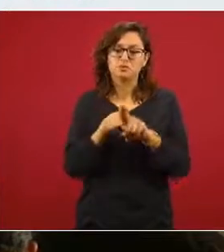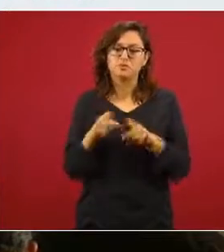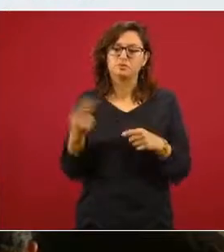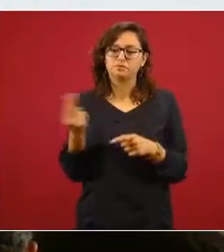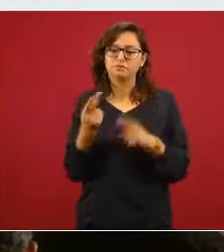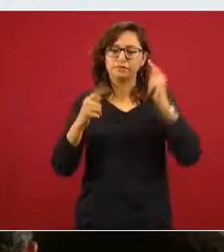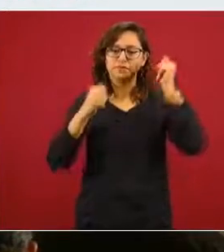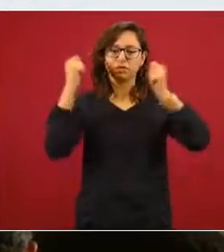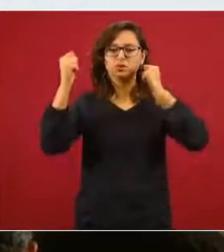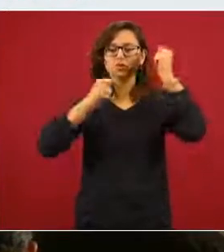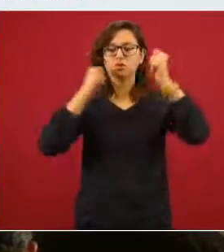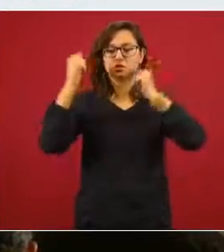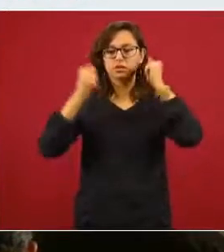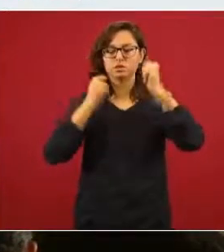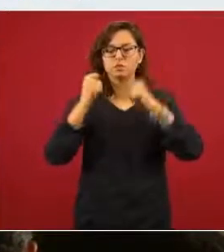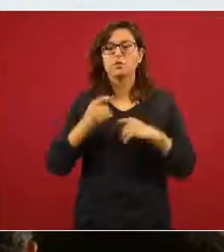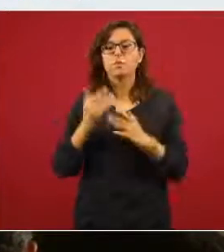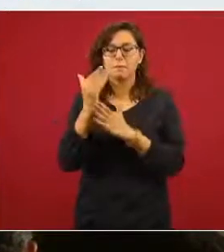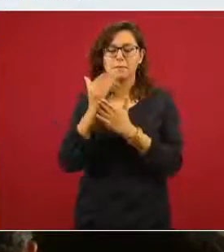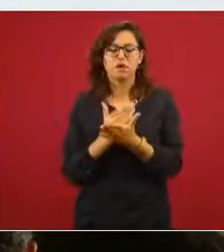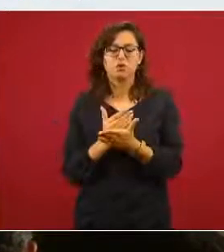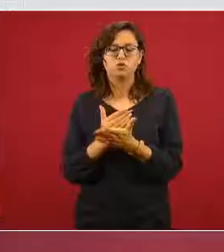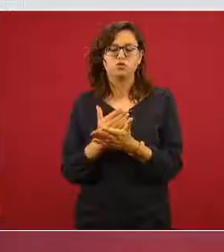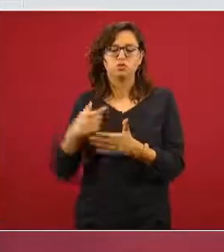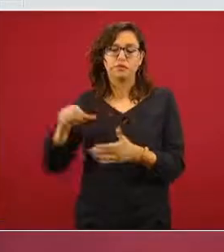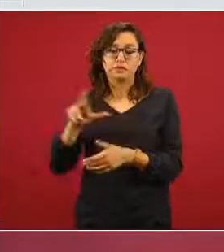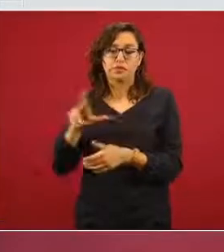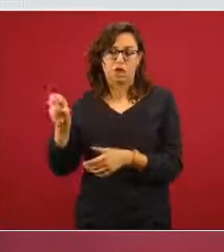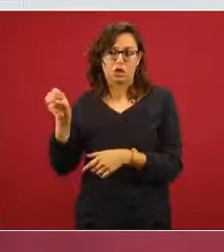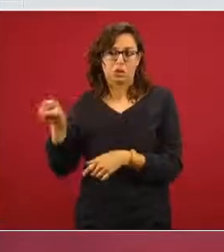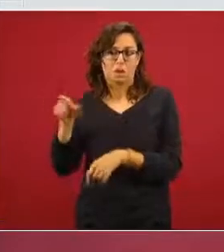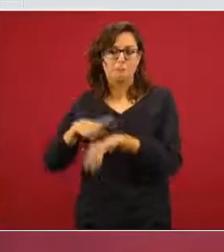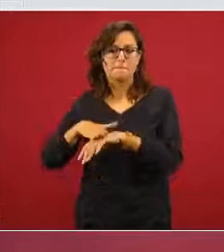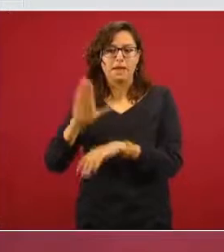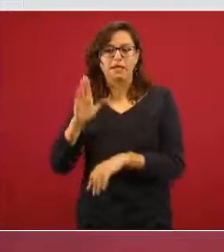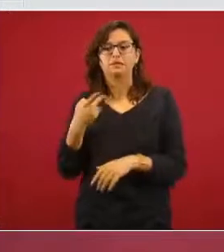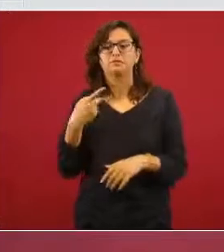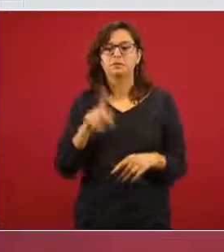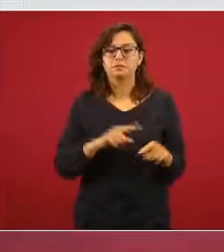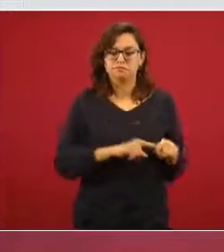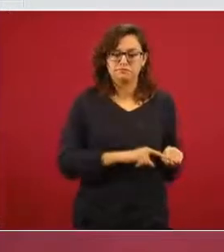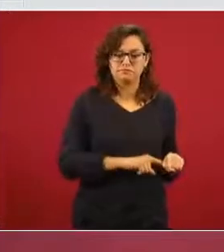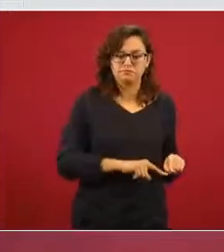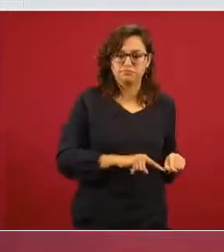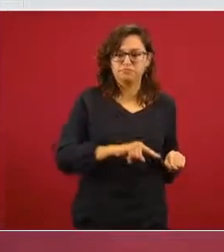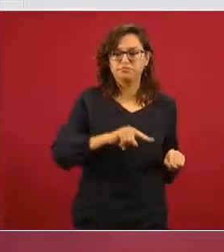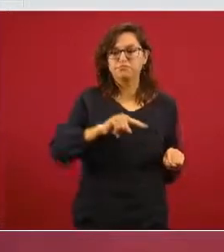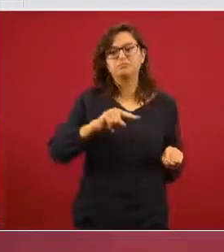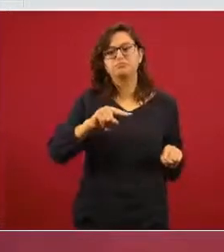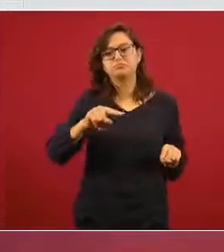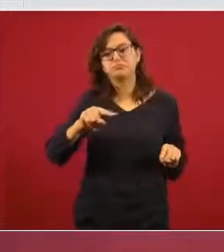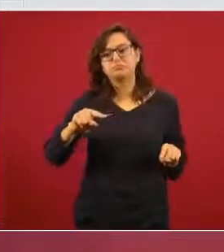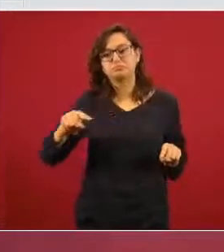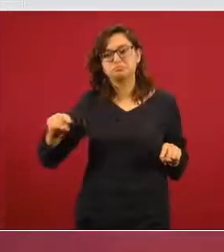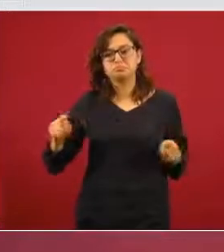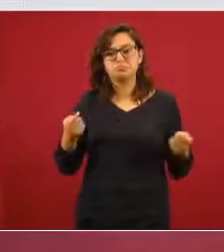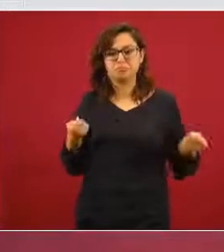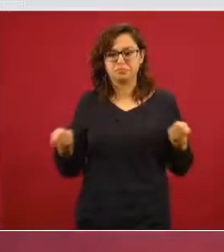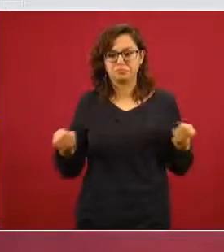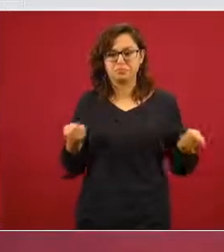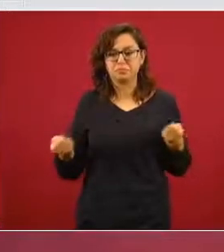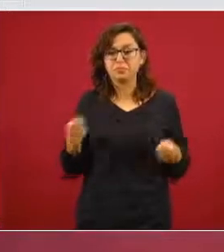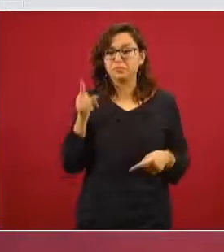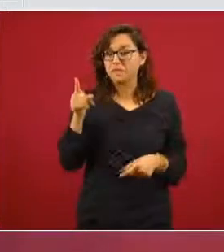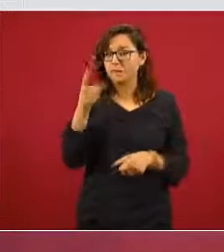como Quintana Roo. Entraron en esta meseta cuando hubo una aplicación más estricta de la Jornada Nacional de Sana Distancia. Fue uno de los